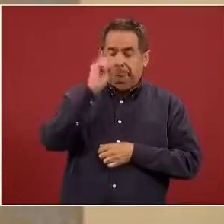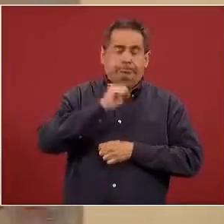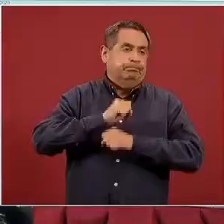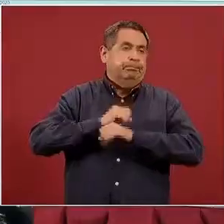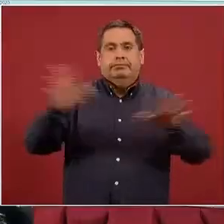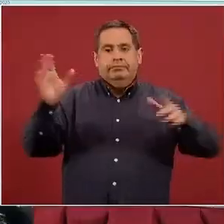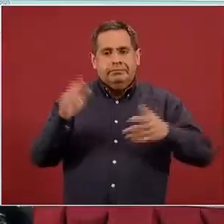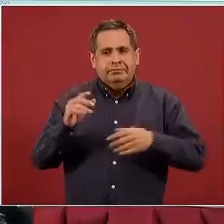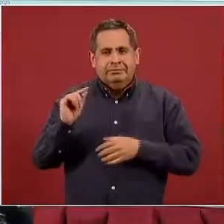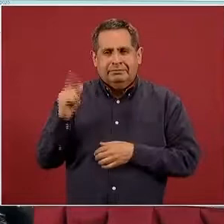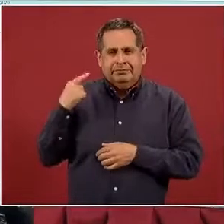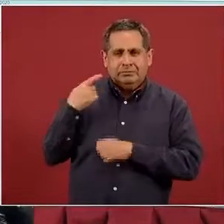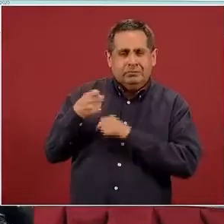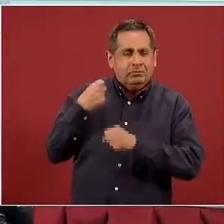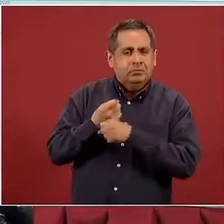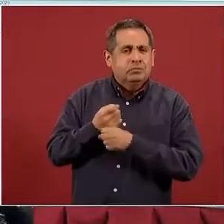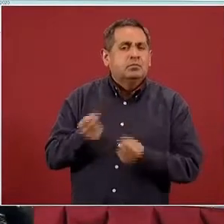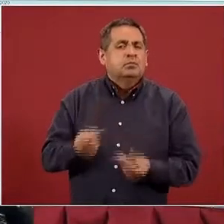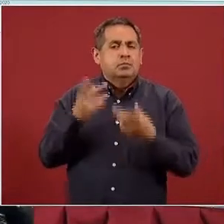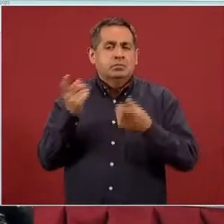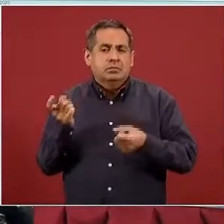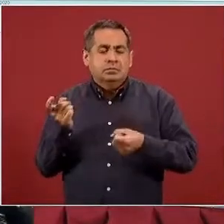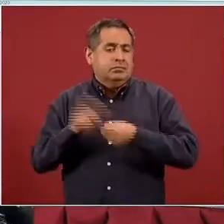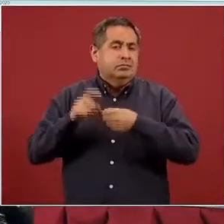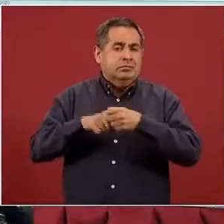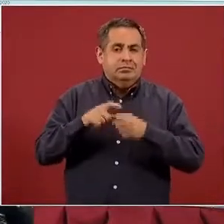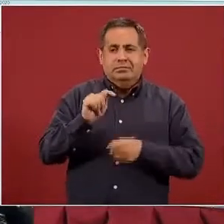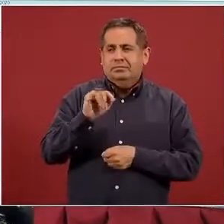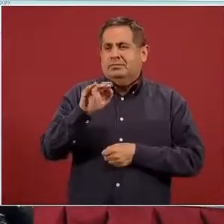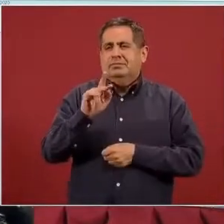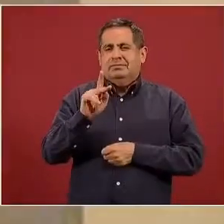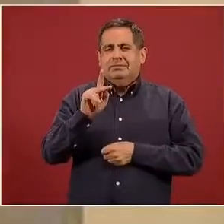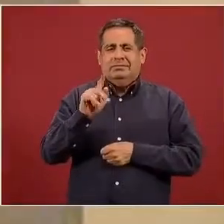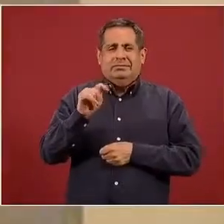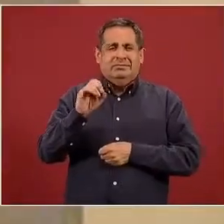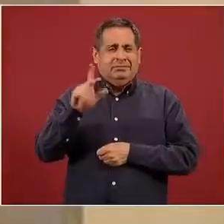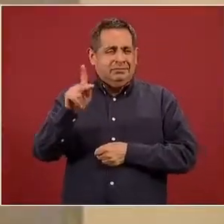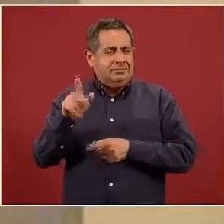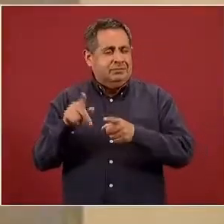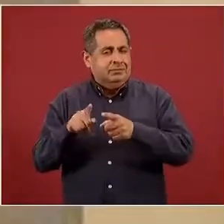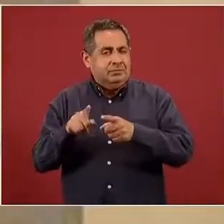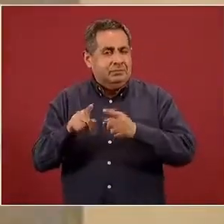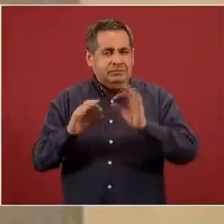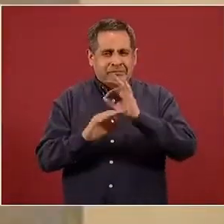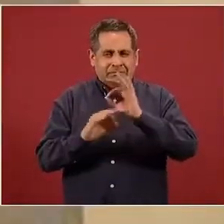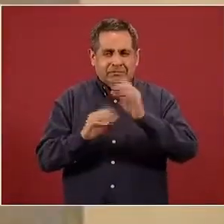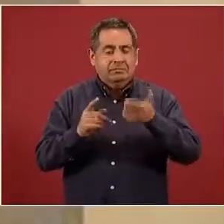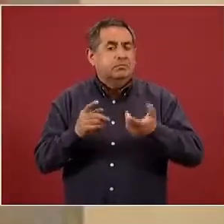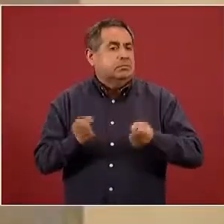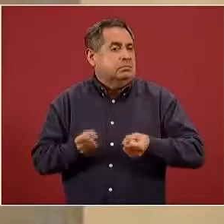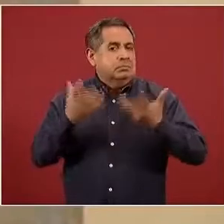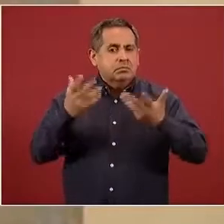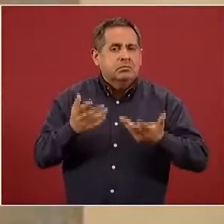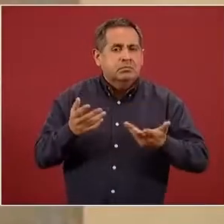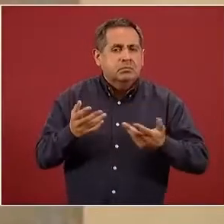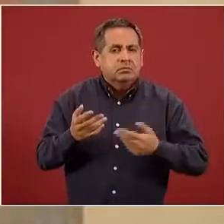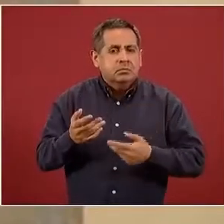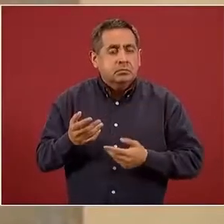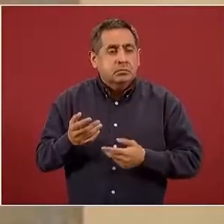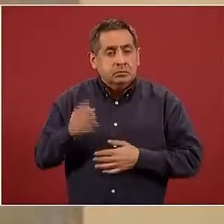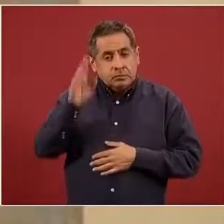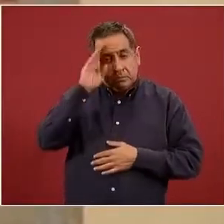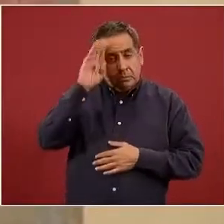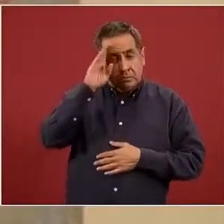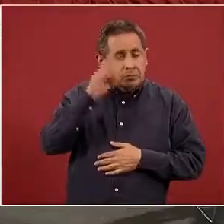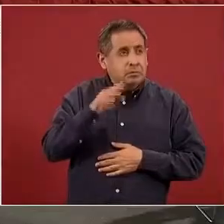impresionante, que en el último año ha desbancado cualquier otra cosa y es de verdad una de las más tendenciosas. Y por supuesto se